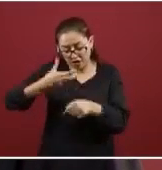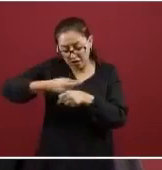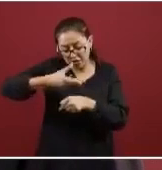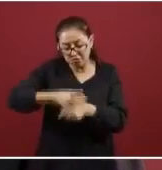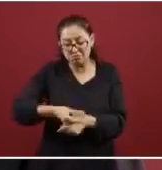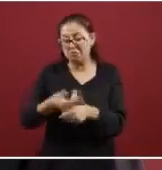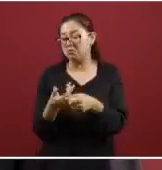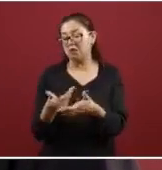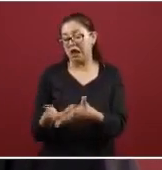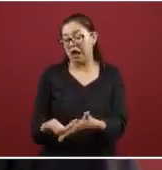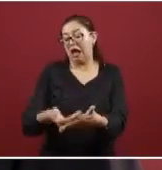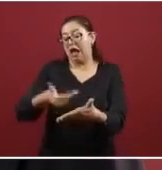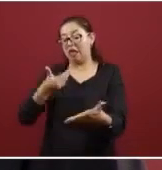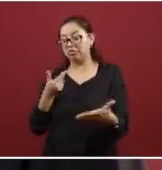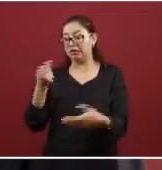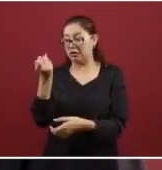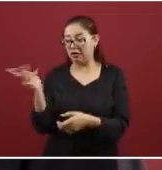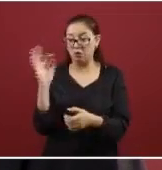libre, directo, secreto